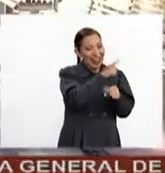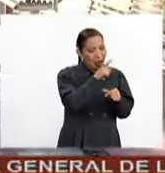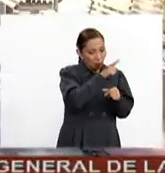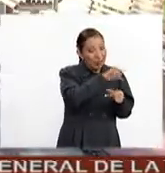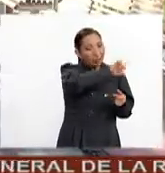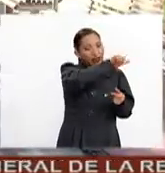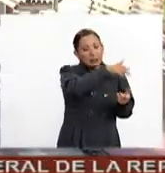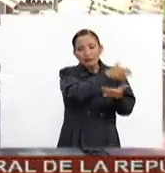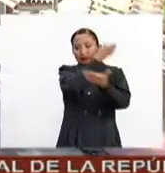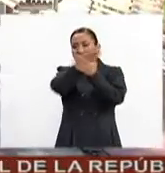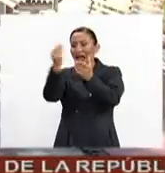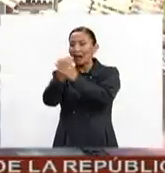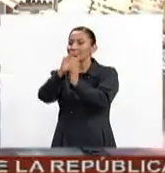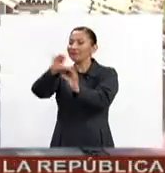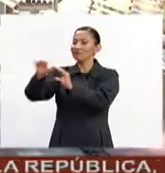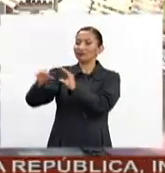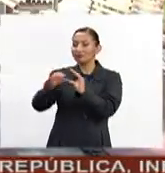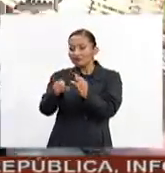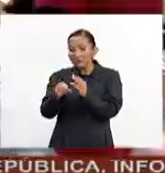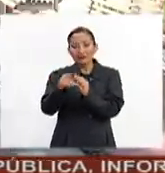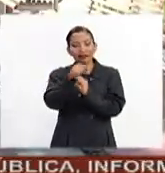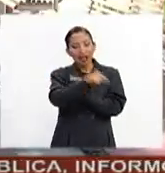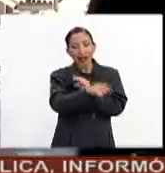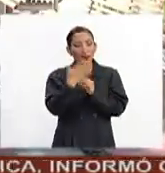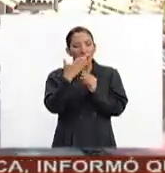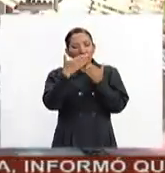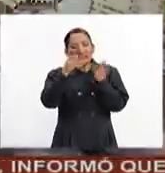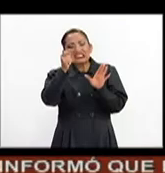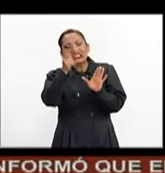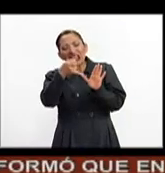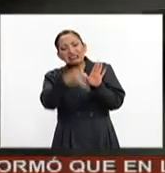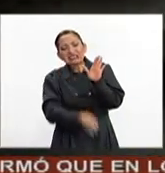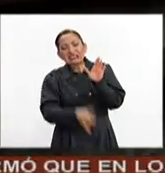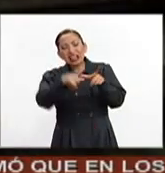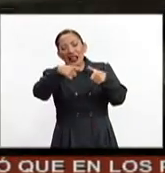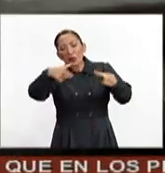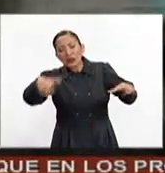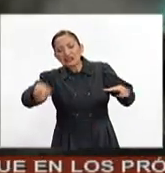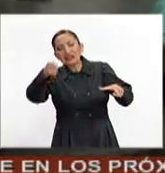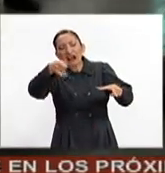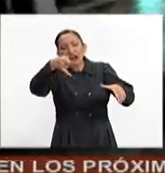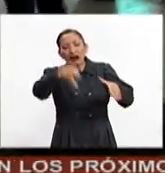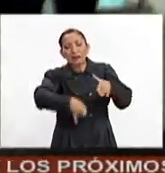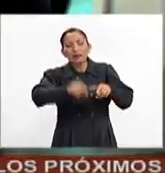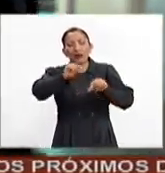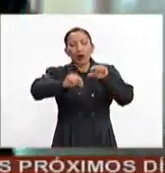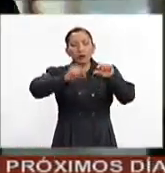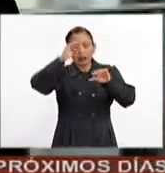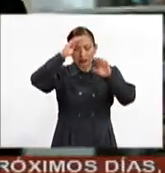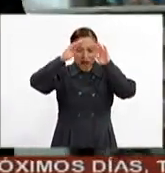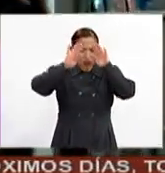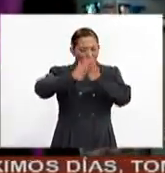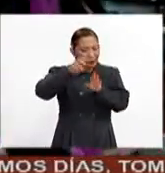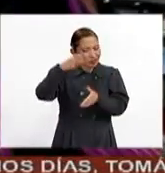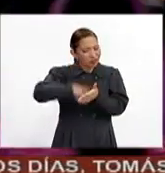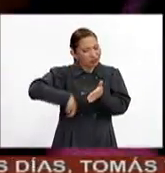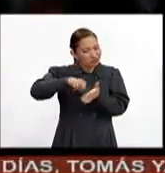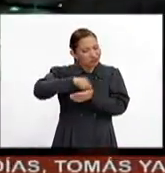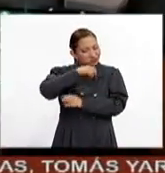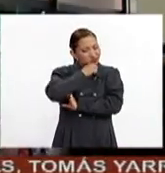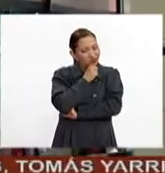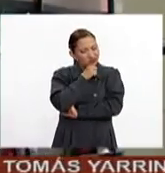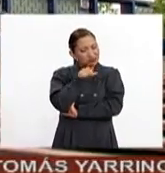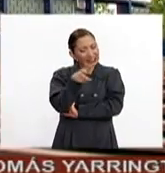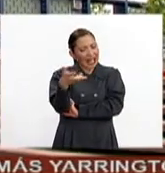perspectiva mucho más amplia para comprender los fenómenos lingüísticos. Y entonces se empezó a pensar en la posibilidad